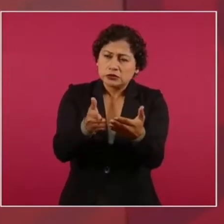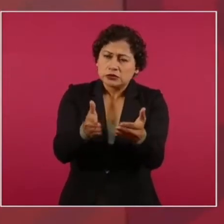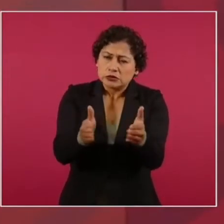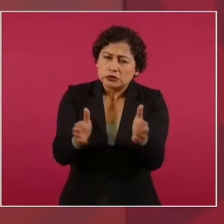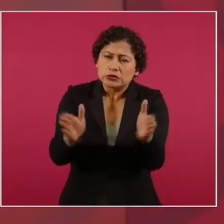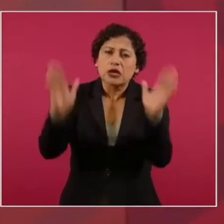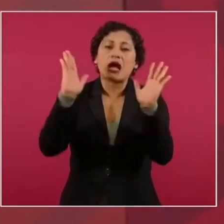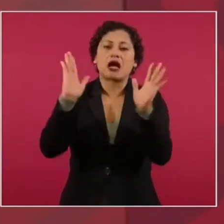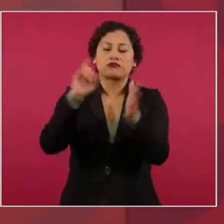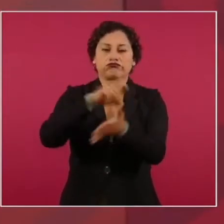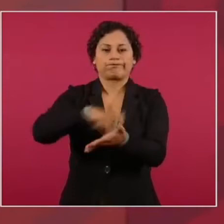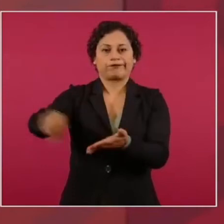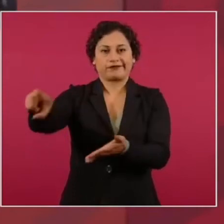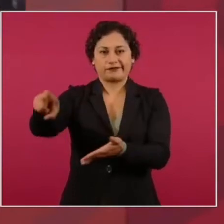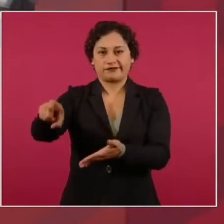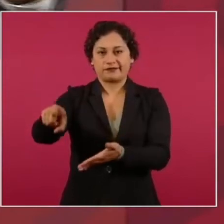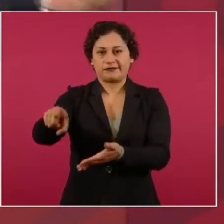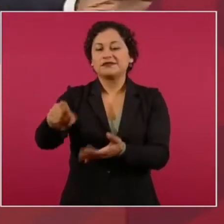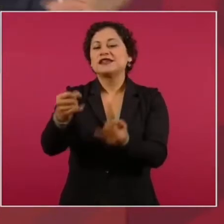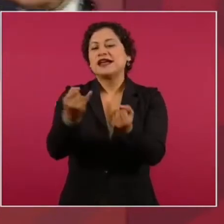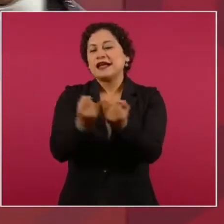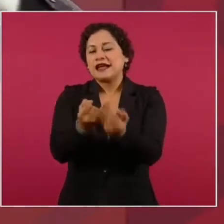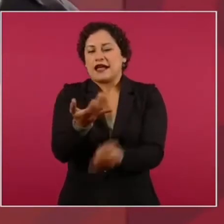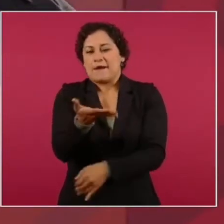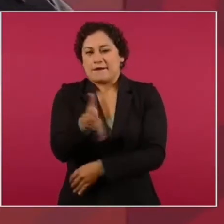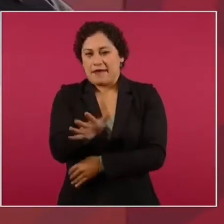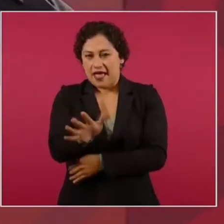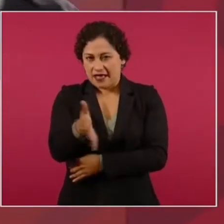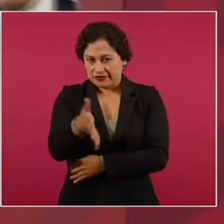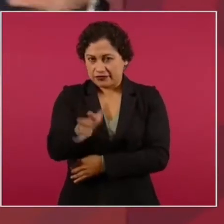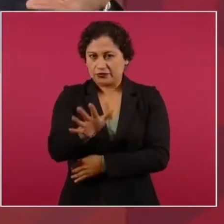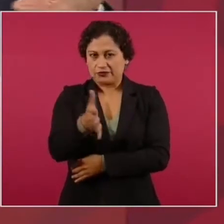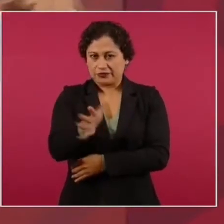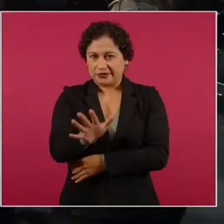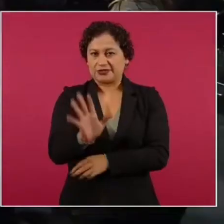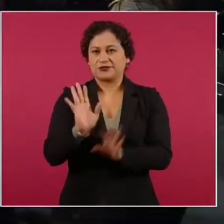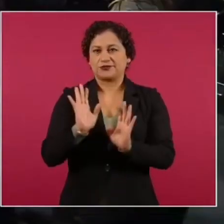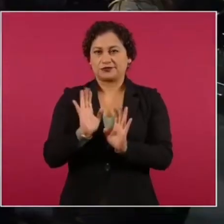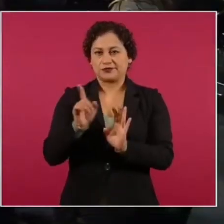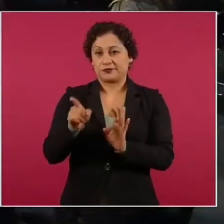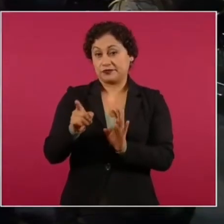Y es algo parecido. Aquí no es tan